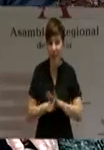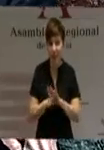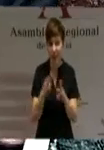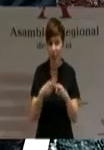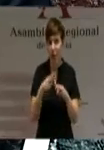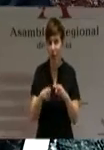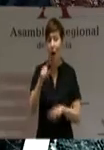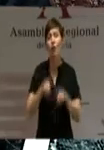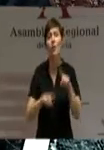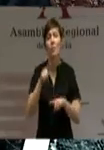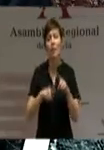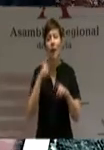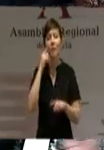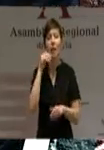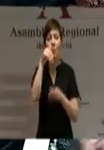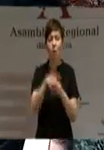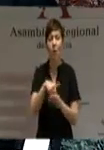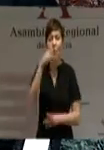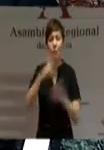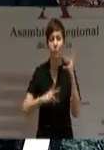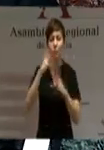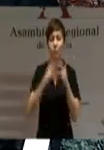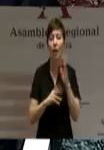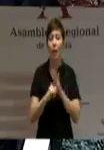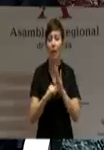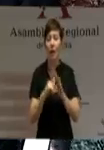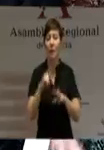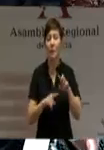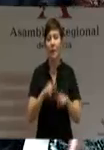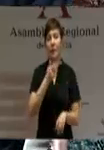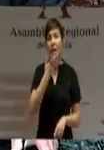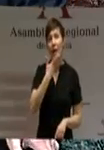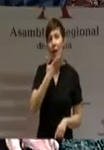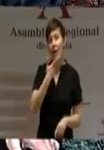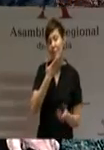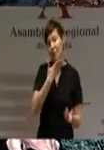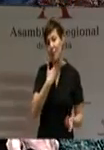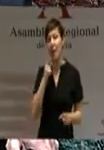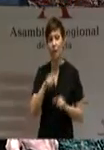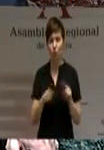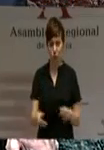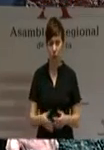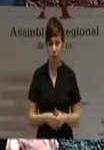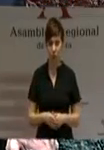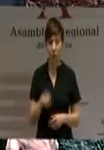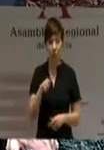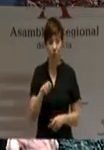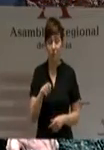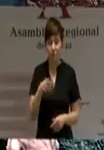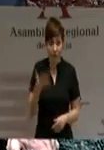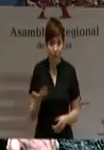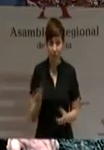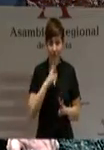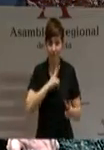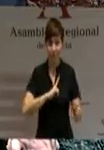cálculo electoral en las cercanías temporales de las elecciones? Esta cuestión es clave, señor Garre, ya que si